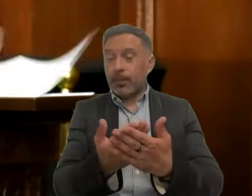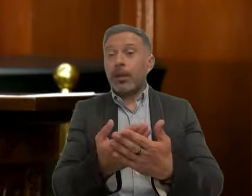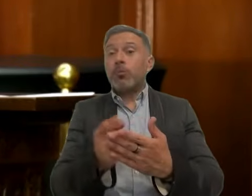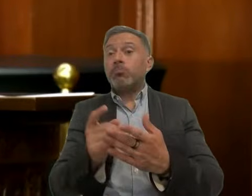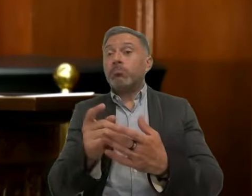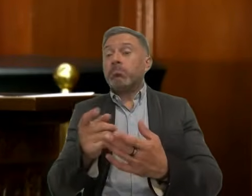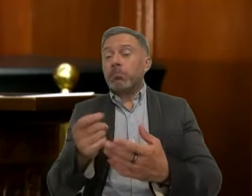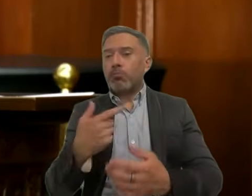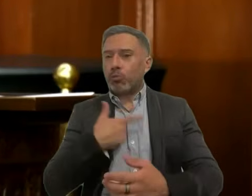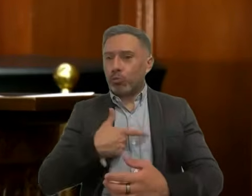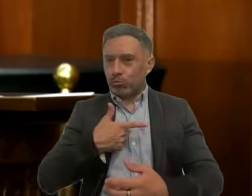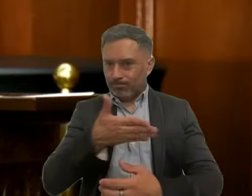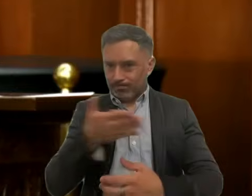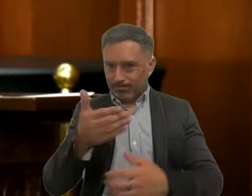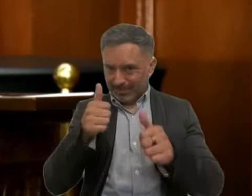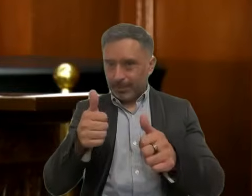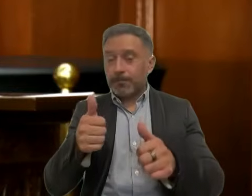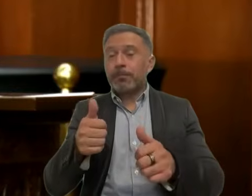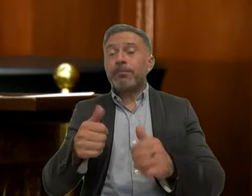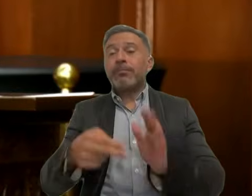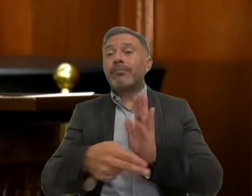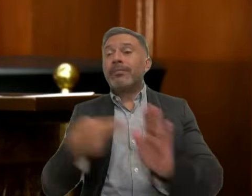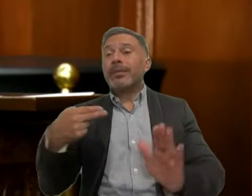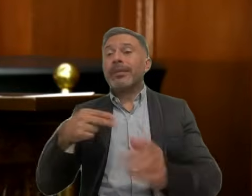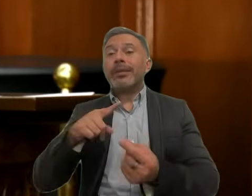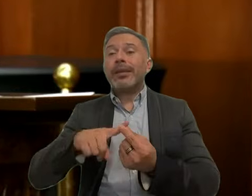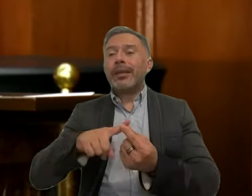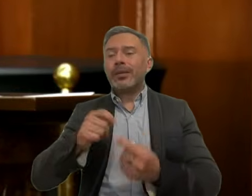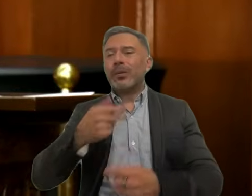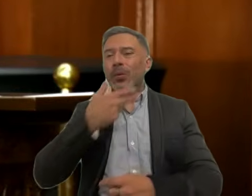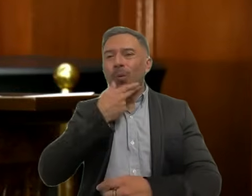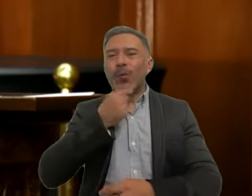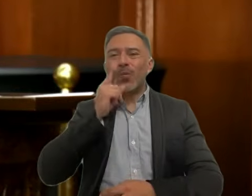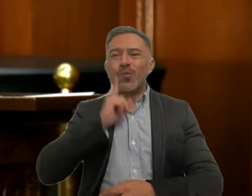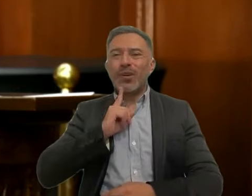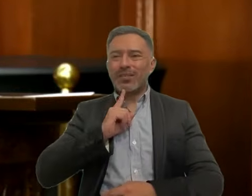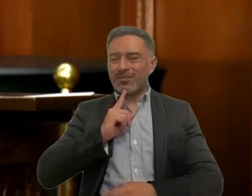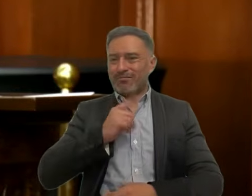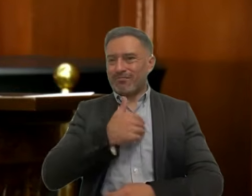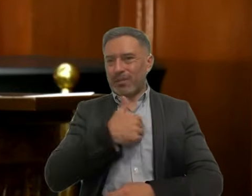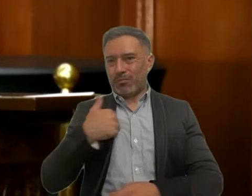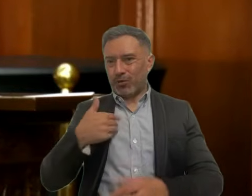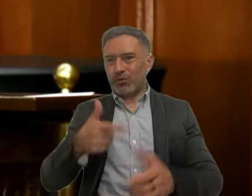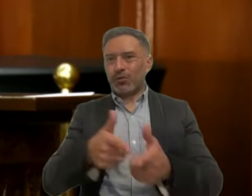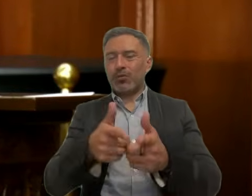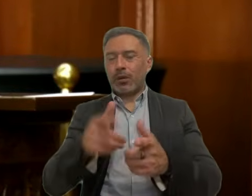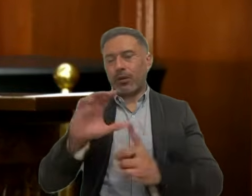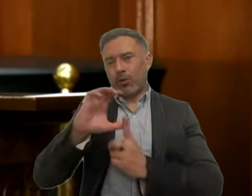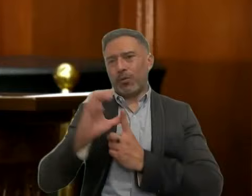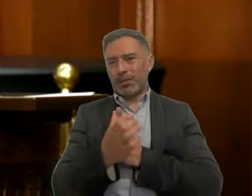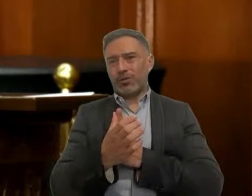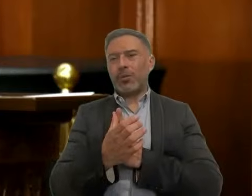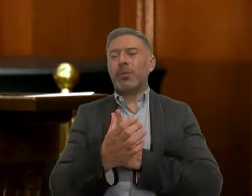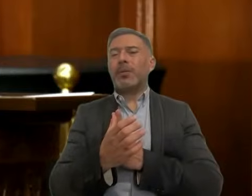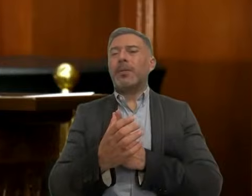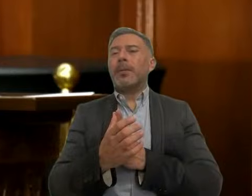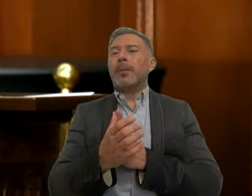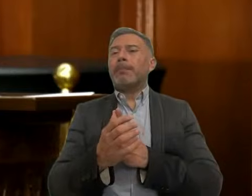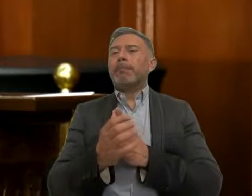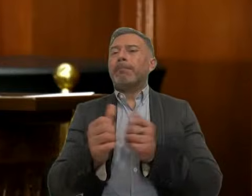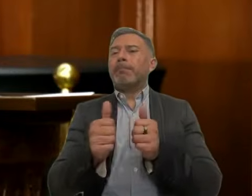consideración, atentamente, las y los legisladores integrantes de la Comisión Permanente de